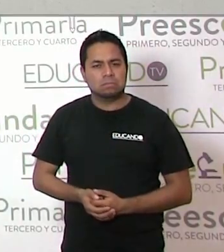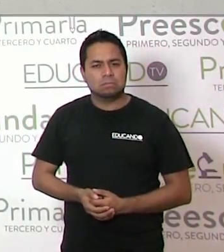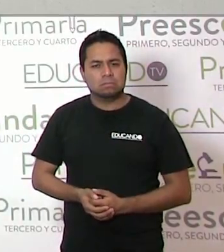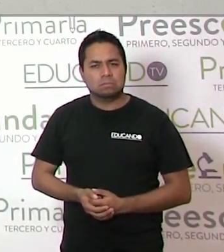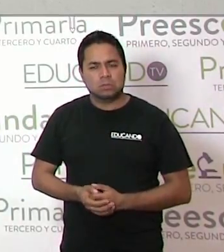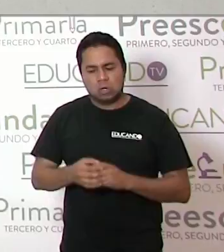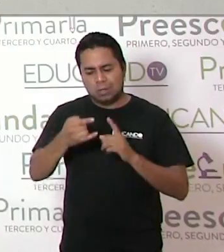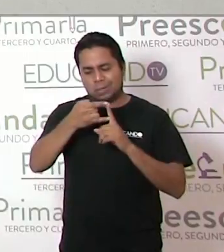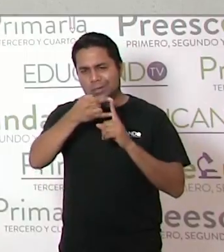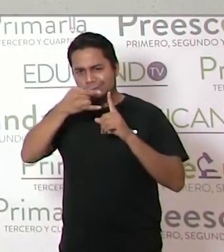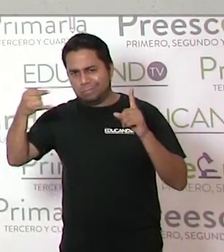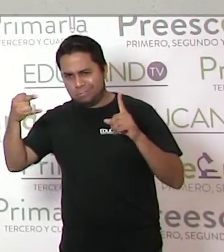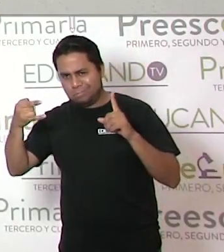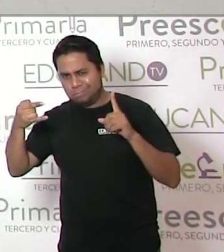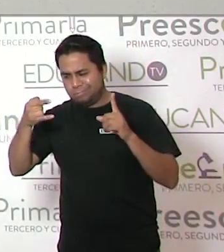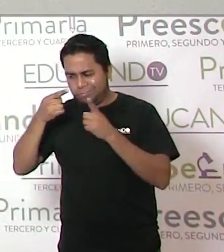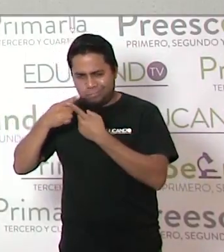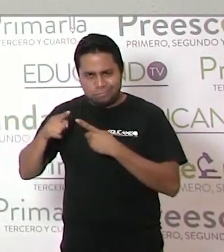rectángulo.